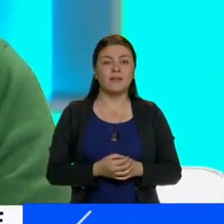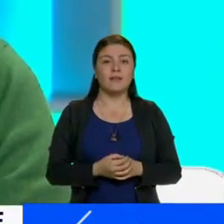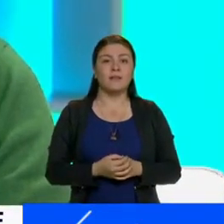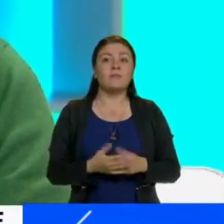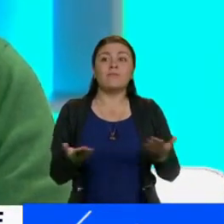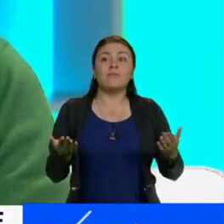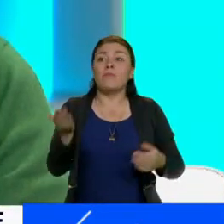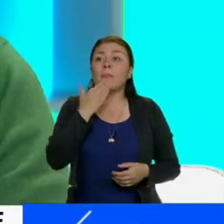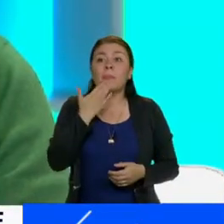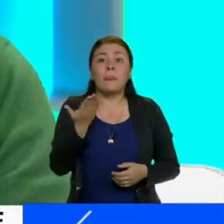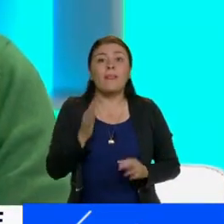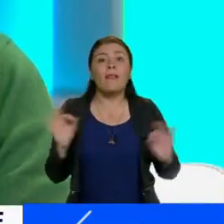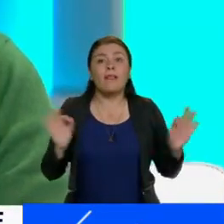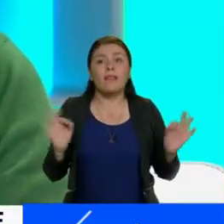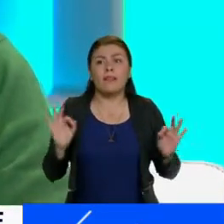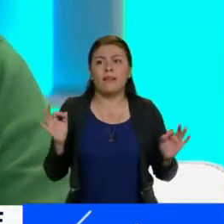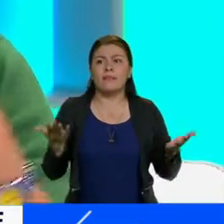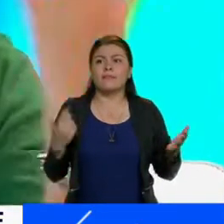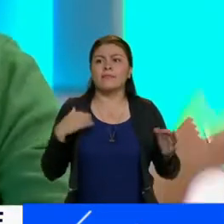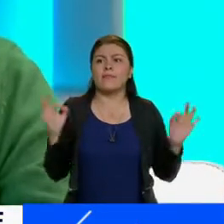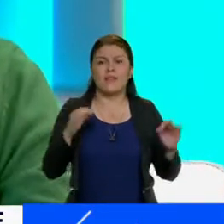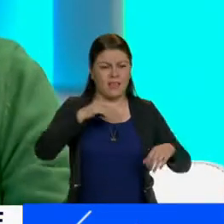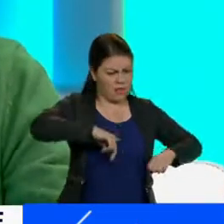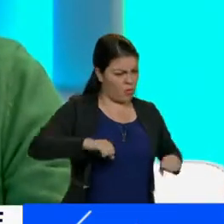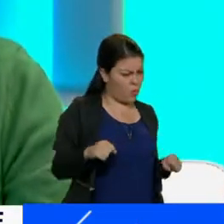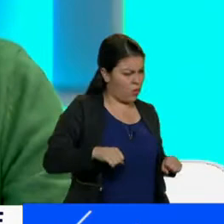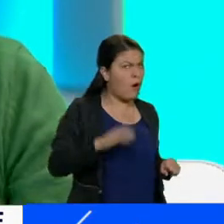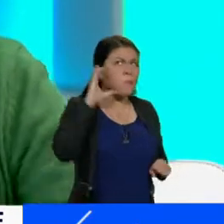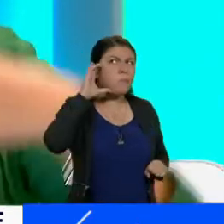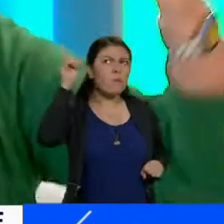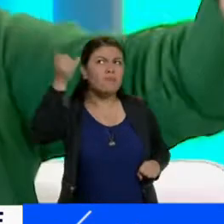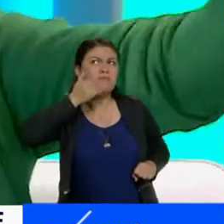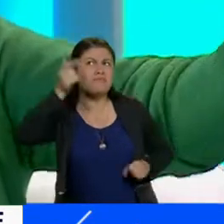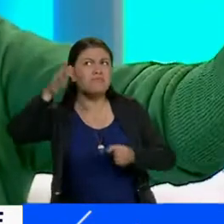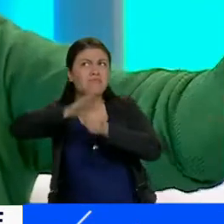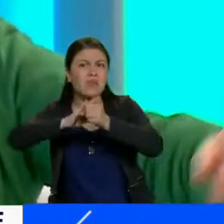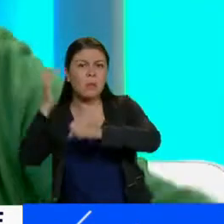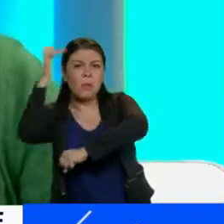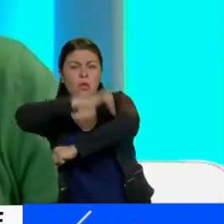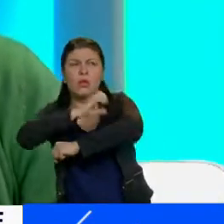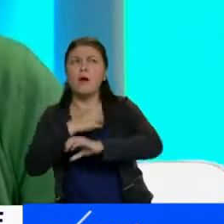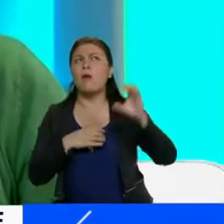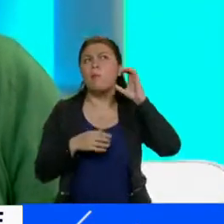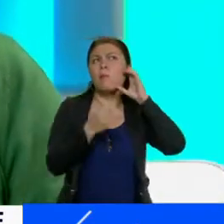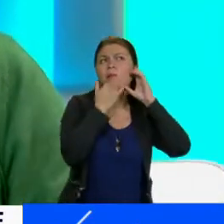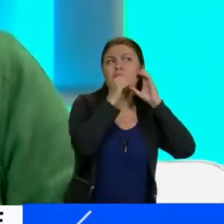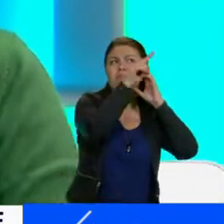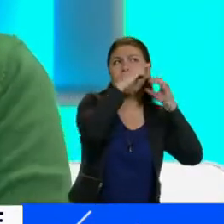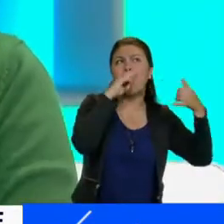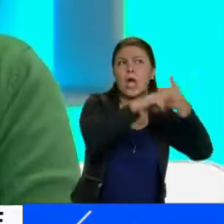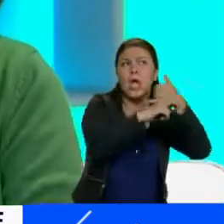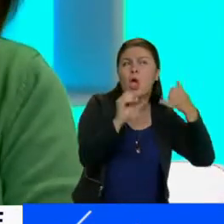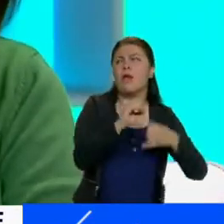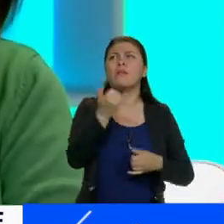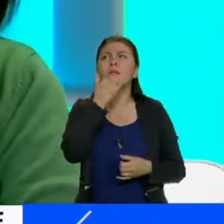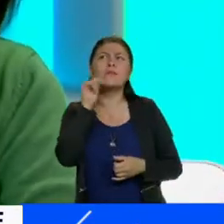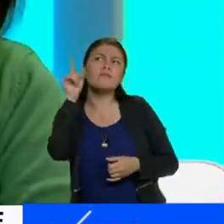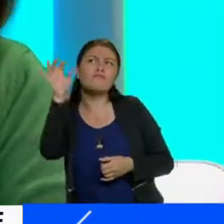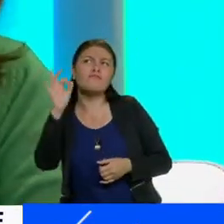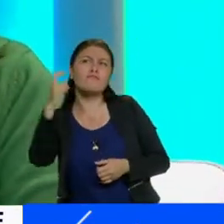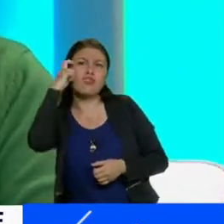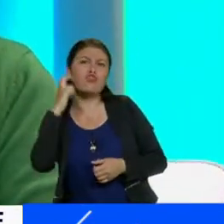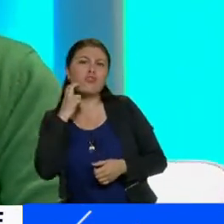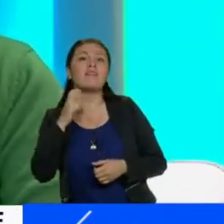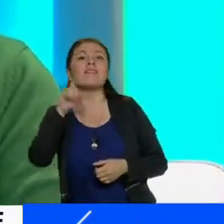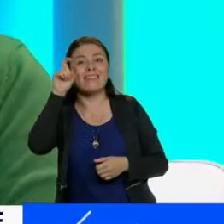no tuviéramos eso, ¿cómo entenderíamos desde Bogotá lo que está pasando en el Putumayo o lo que está pasando en la Amazonía o lo que está pasando en el Chocó? Entonces eso es muy importante.